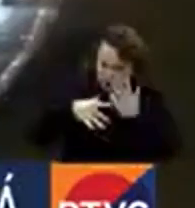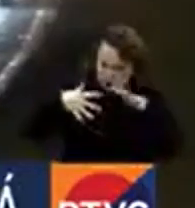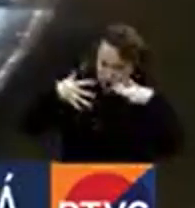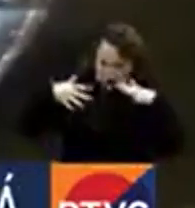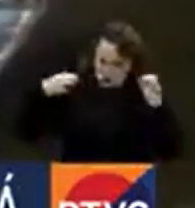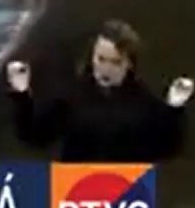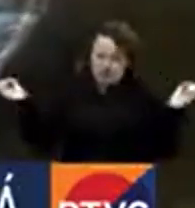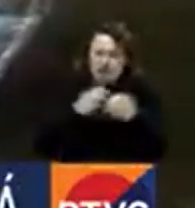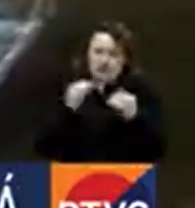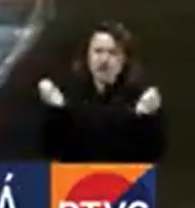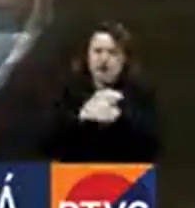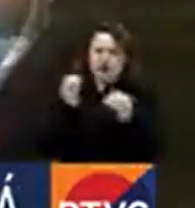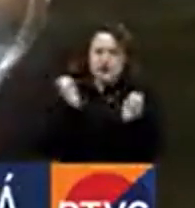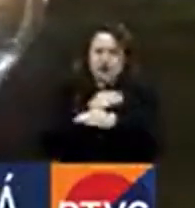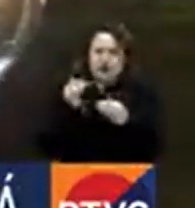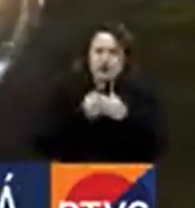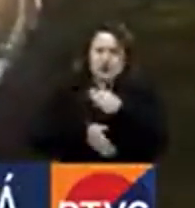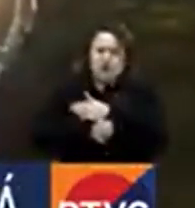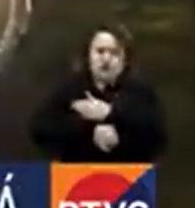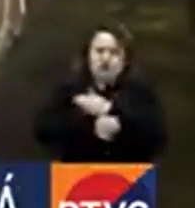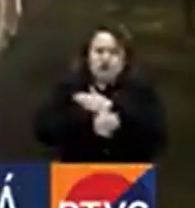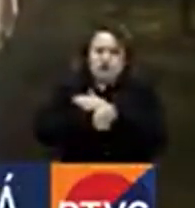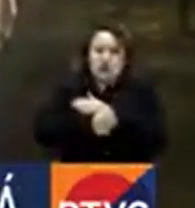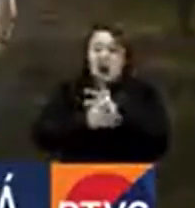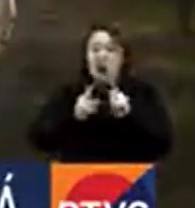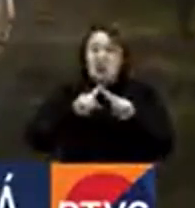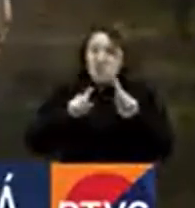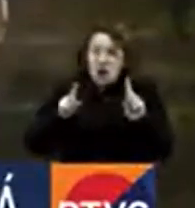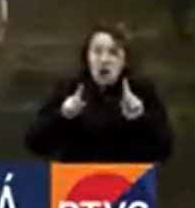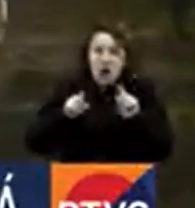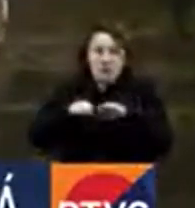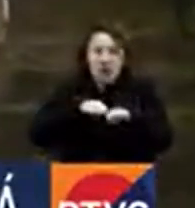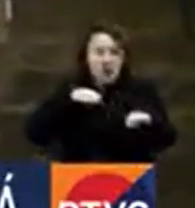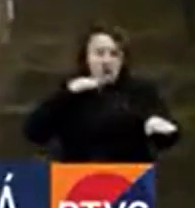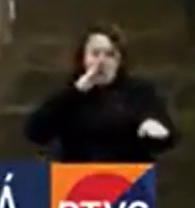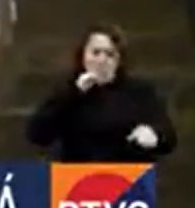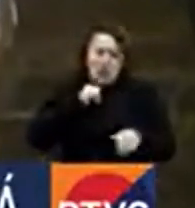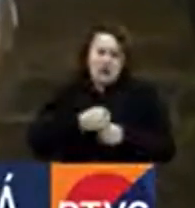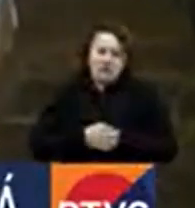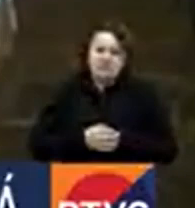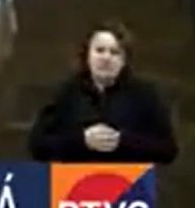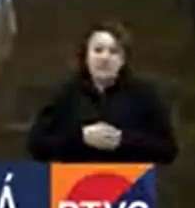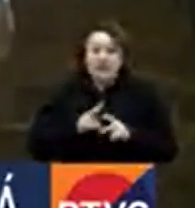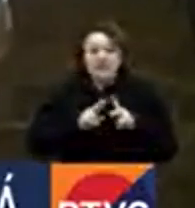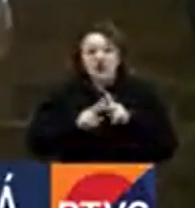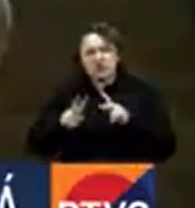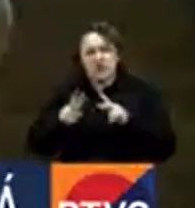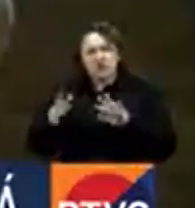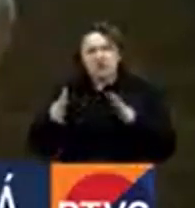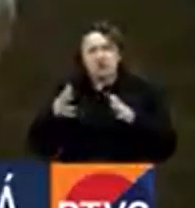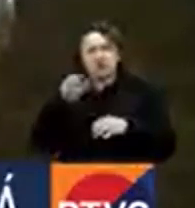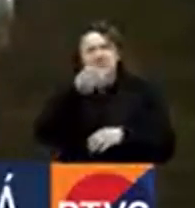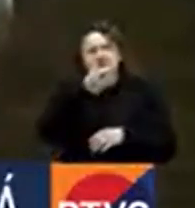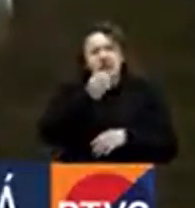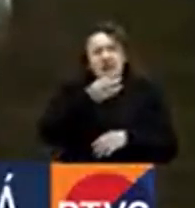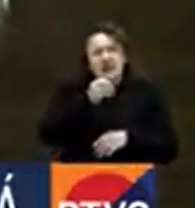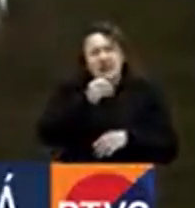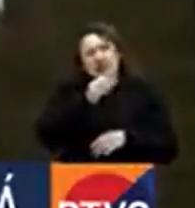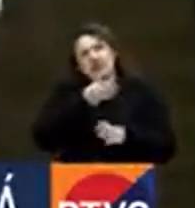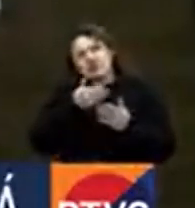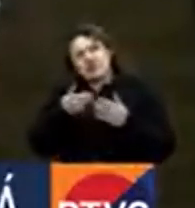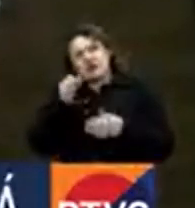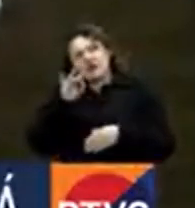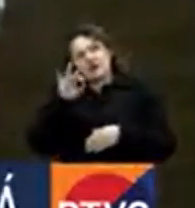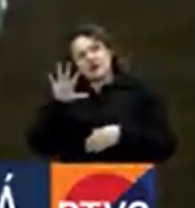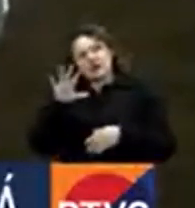y constante de vehículos, pero no se registra trancón. Según las autoridades, la velocidad promedio es de 30 a 35